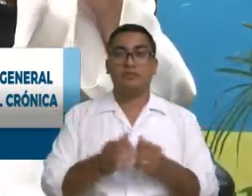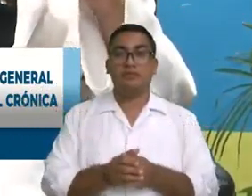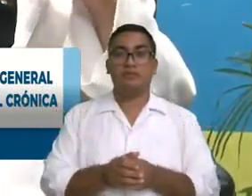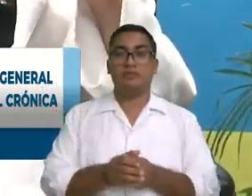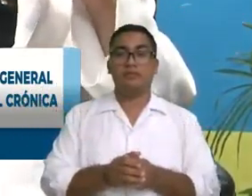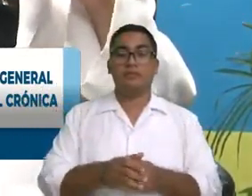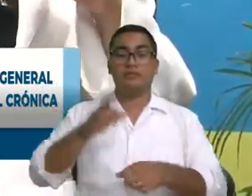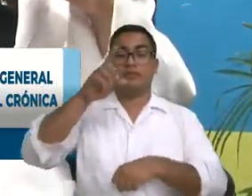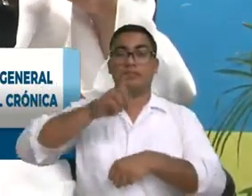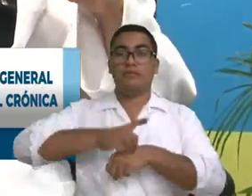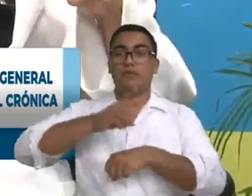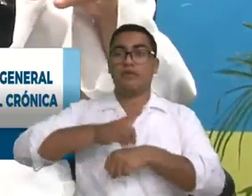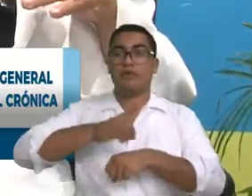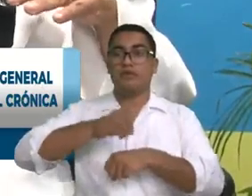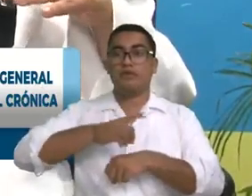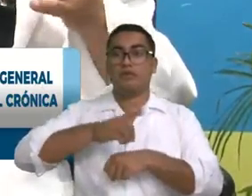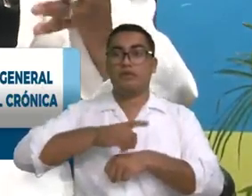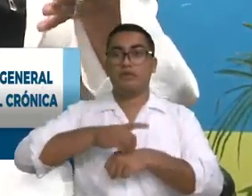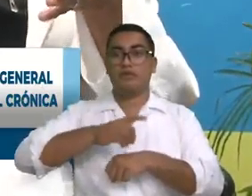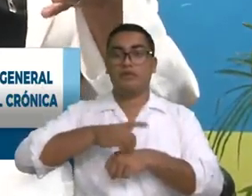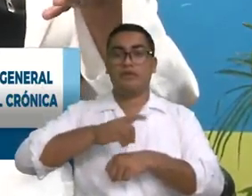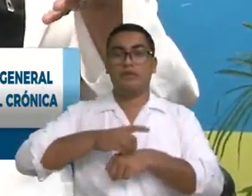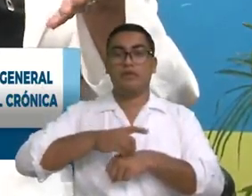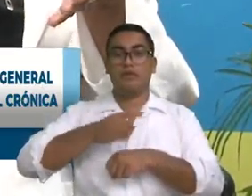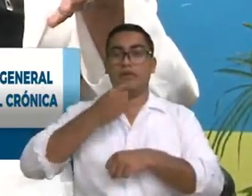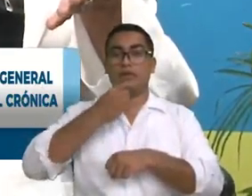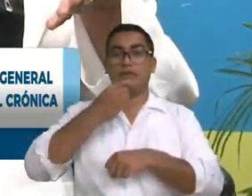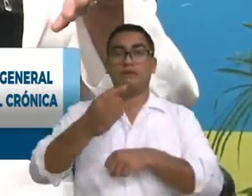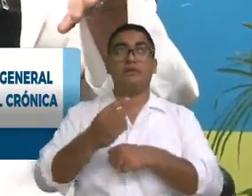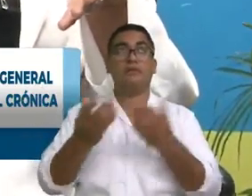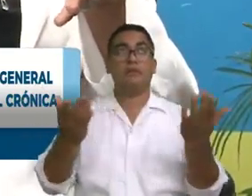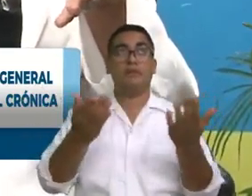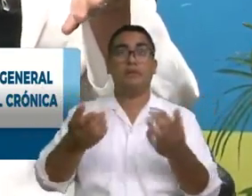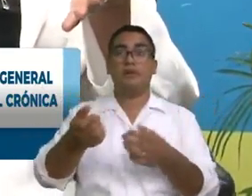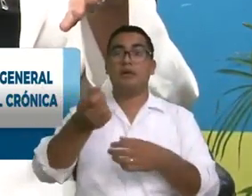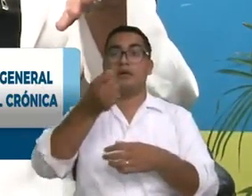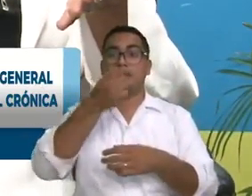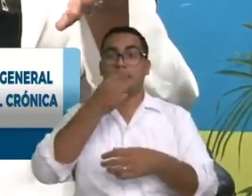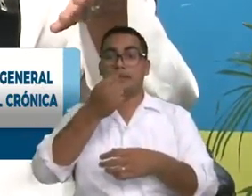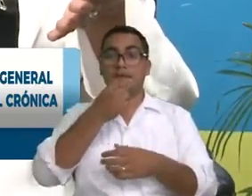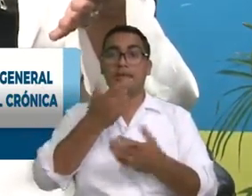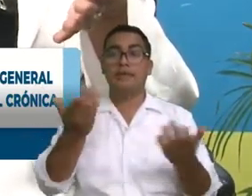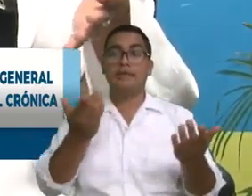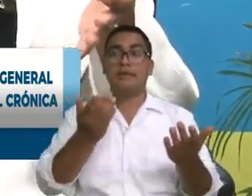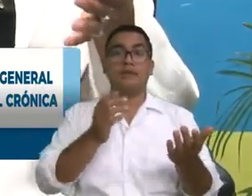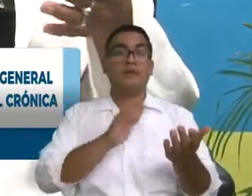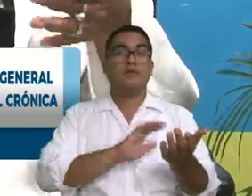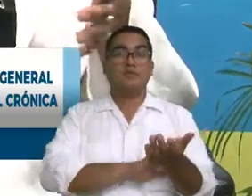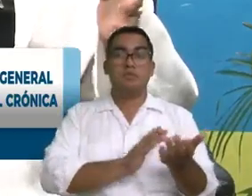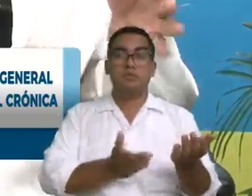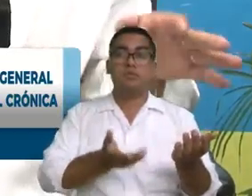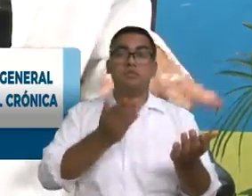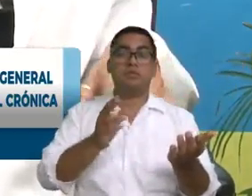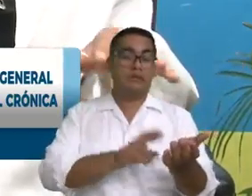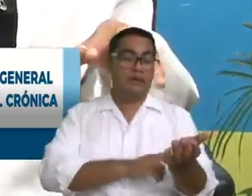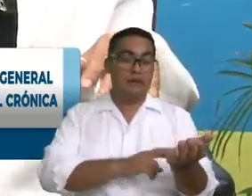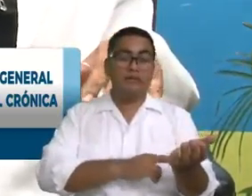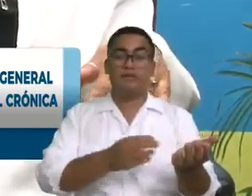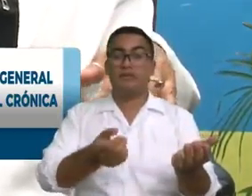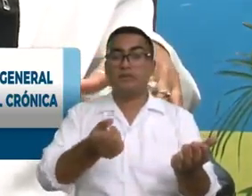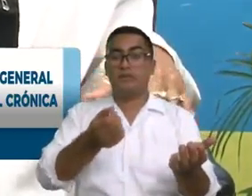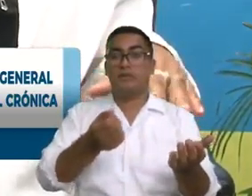el médico deriva después de dar el tratamiento, si es crónico, da un arsenal de medicamento y le